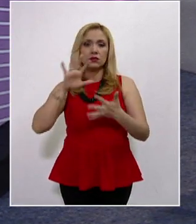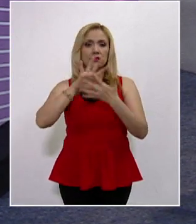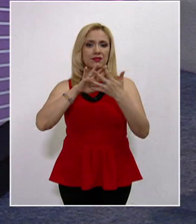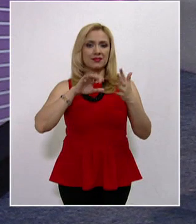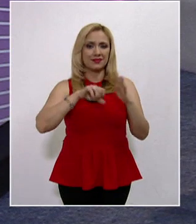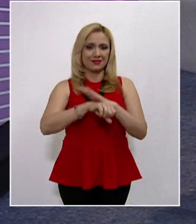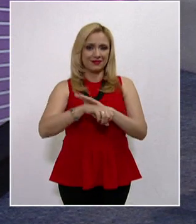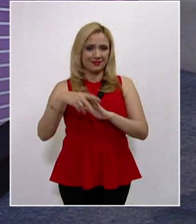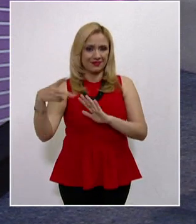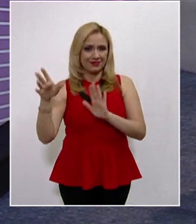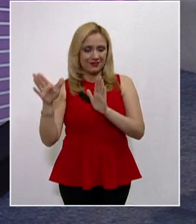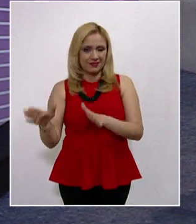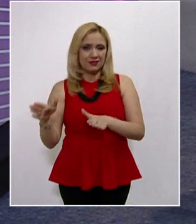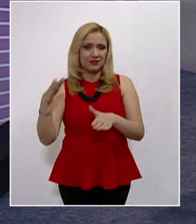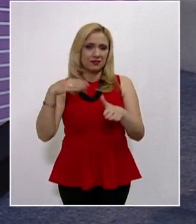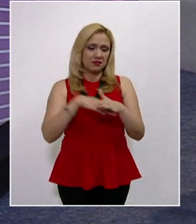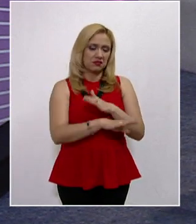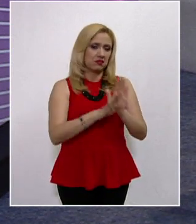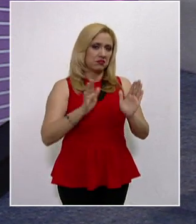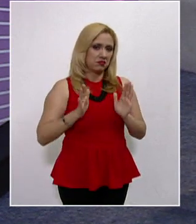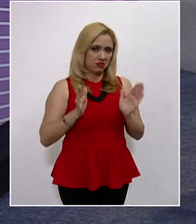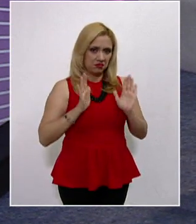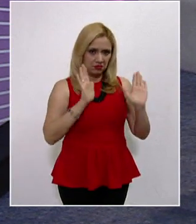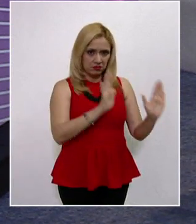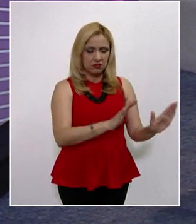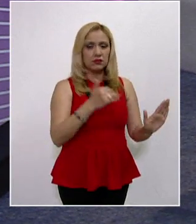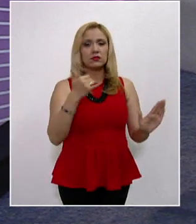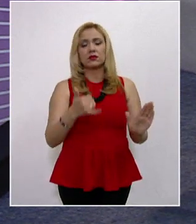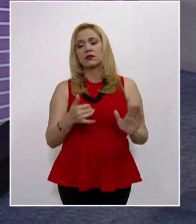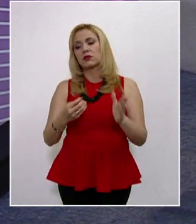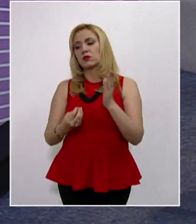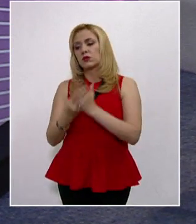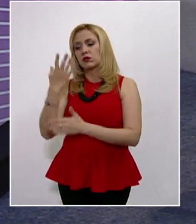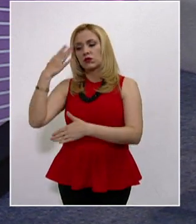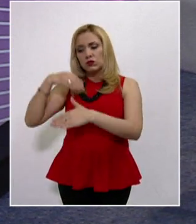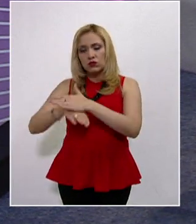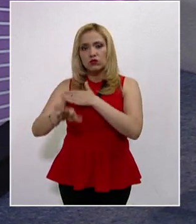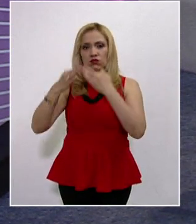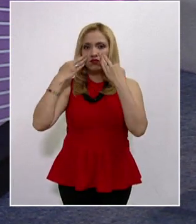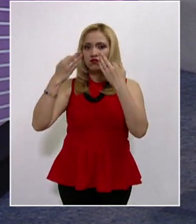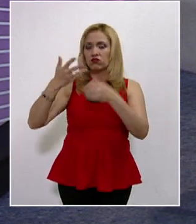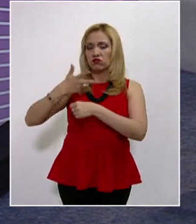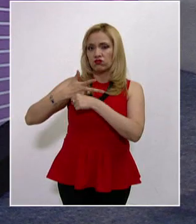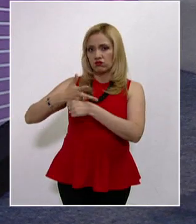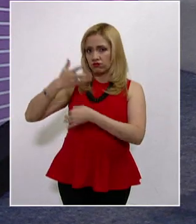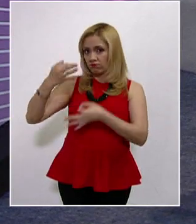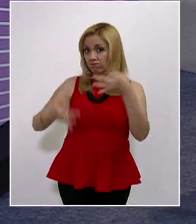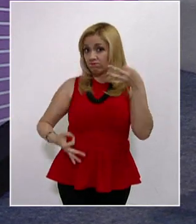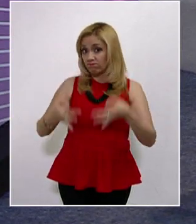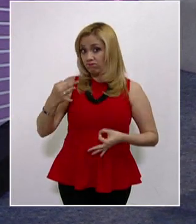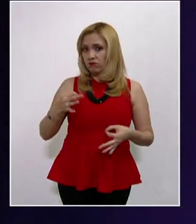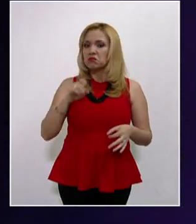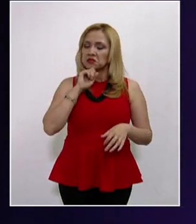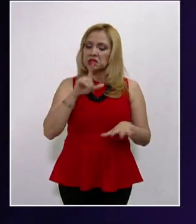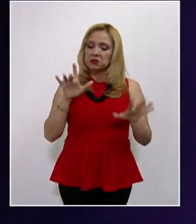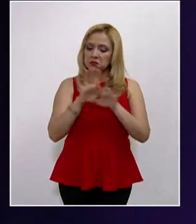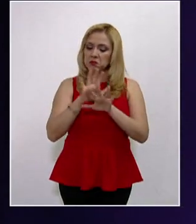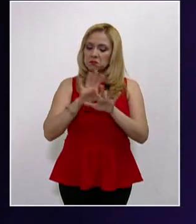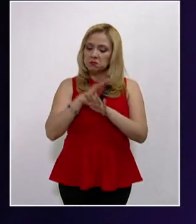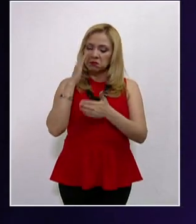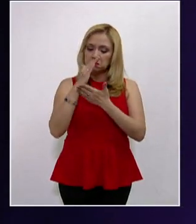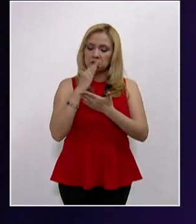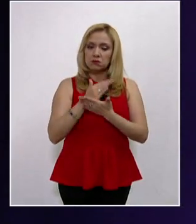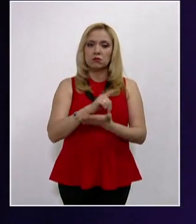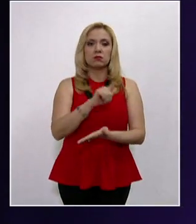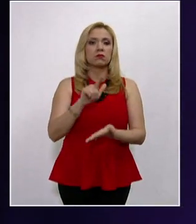penal seguido ante tribunales militares con el sistema acusatorio. En la misma línea se reforman varias disposiciones del Código de